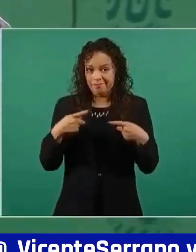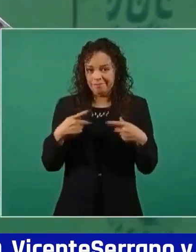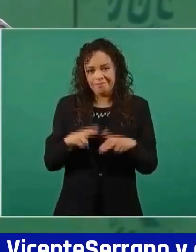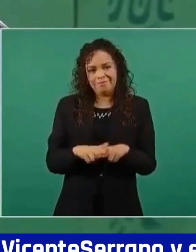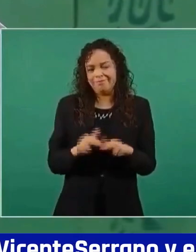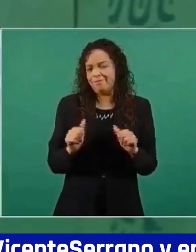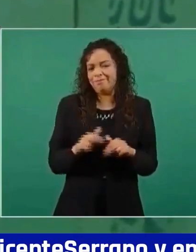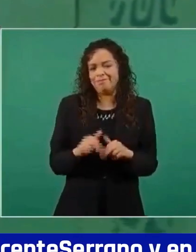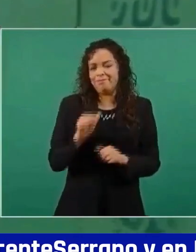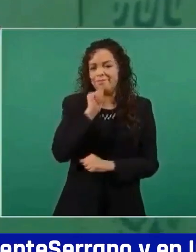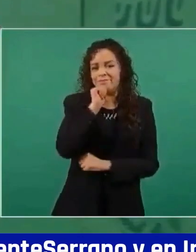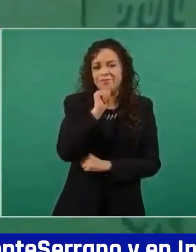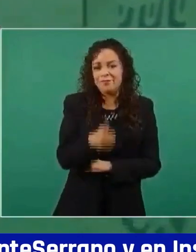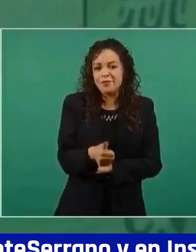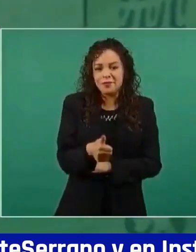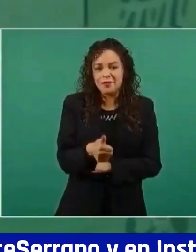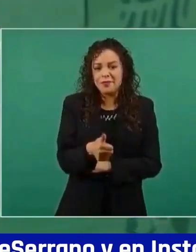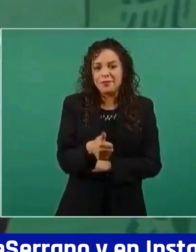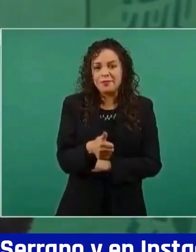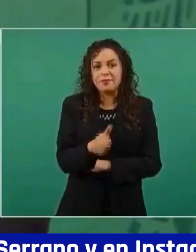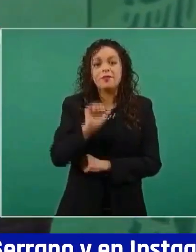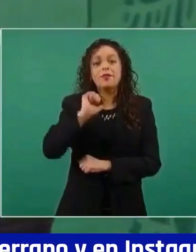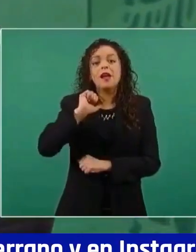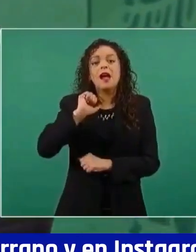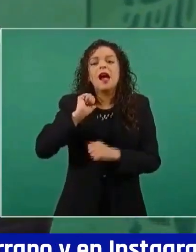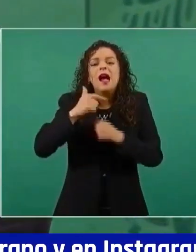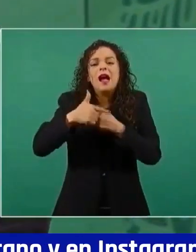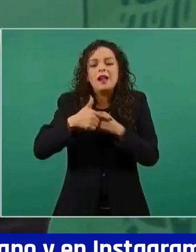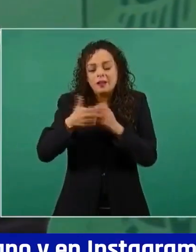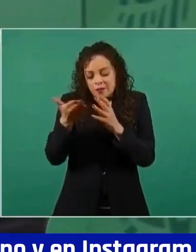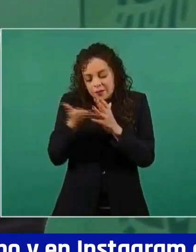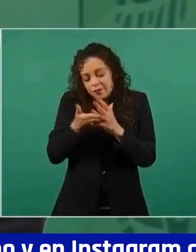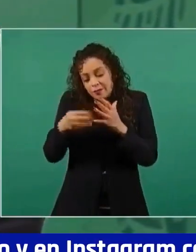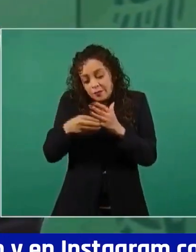ni siquiera una parte de ese presupuesto.